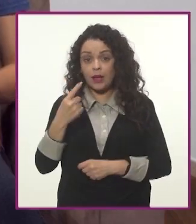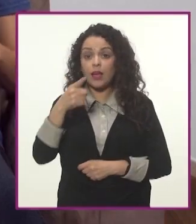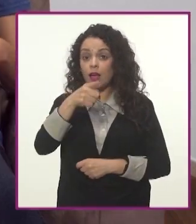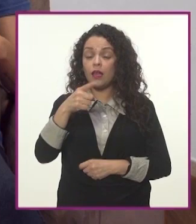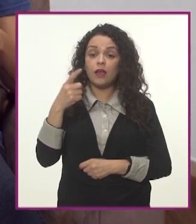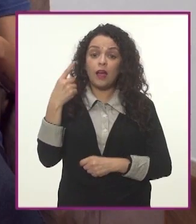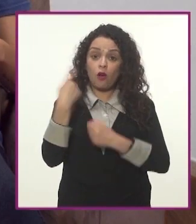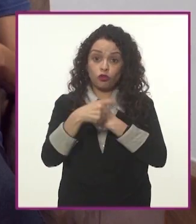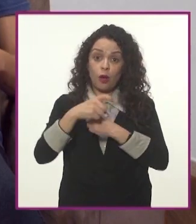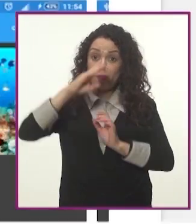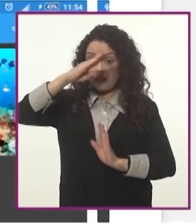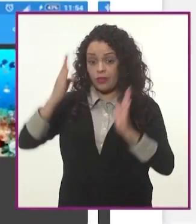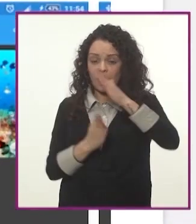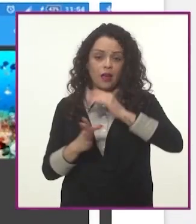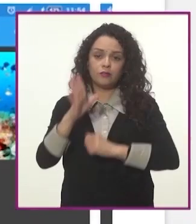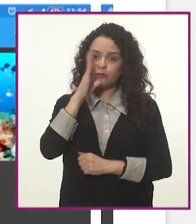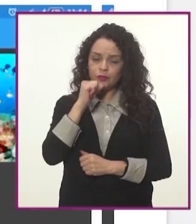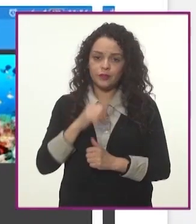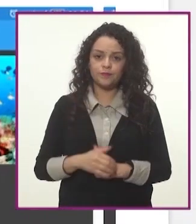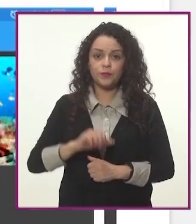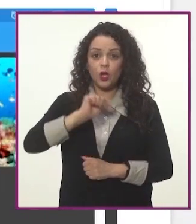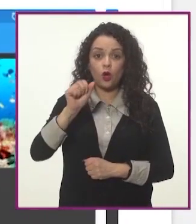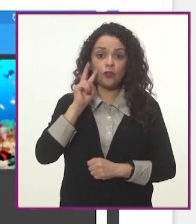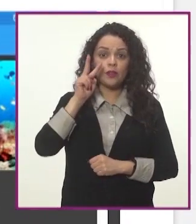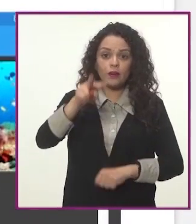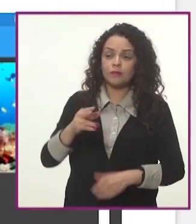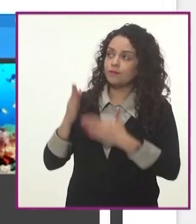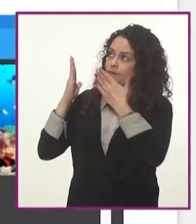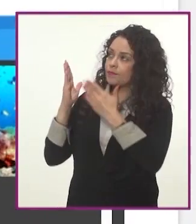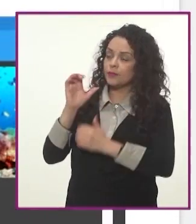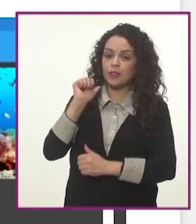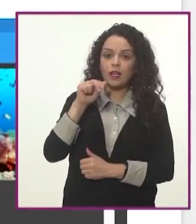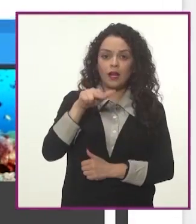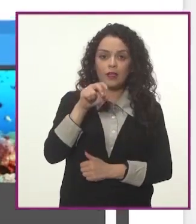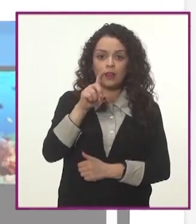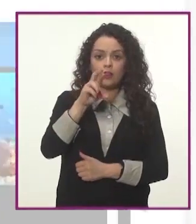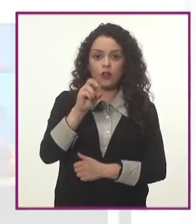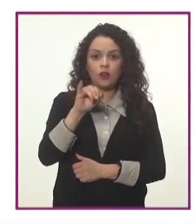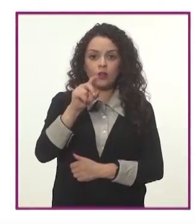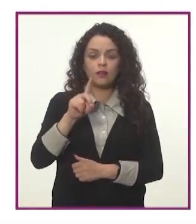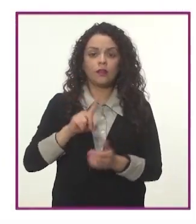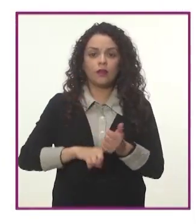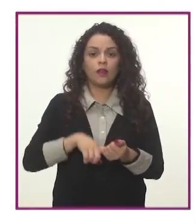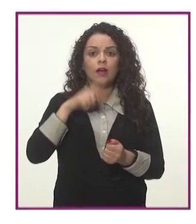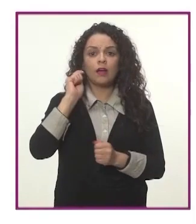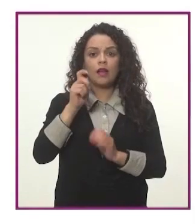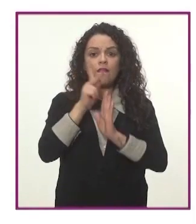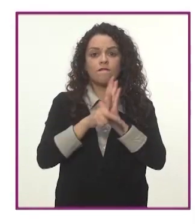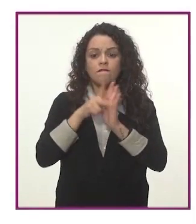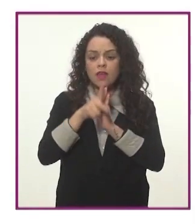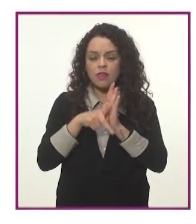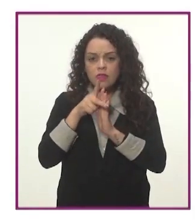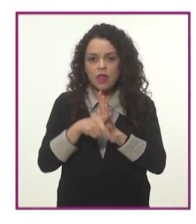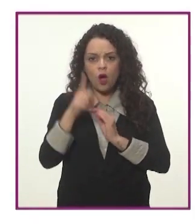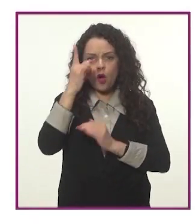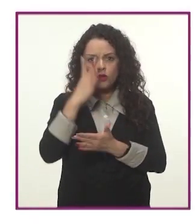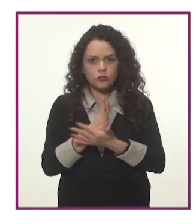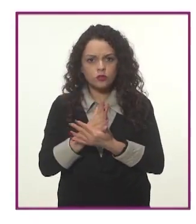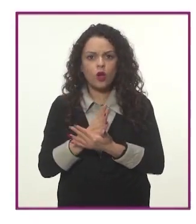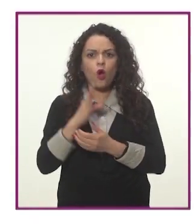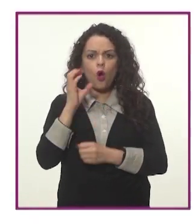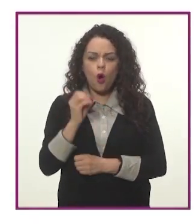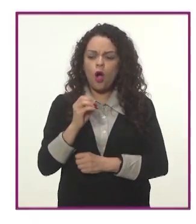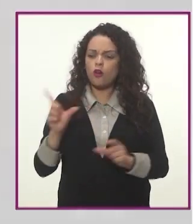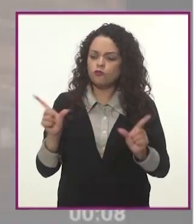Androvid es una aplicación todoterreno que sirve para cortar videos, unir varios en uno solo, partir un video en clips más